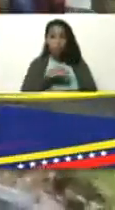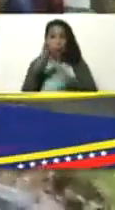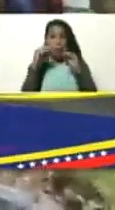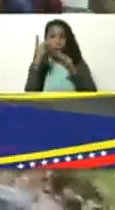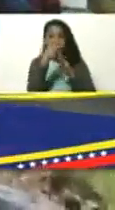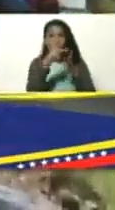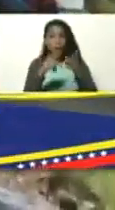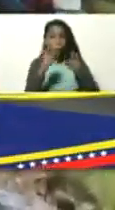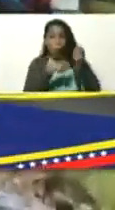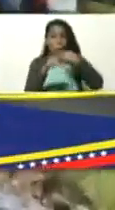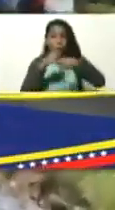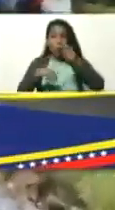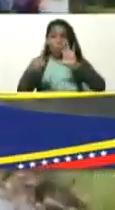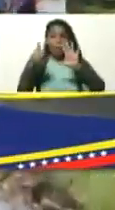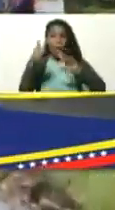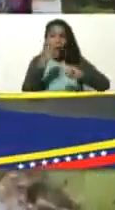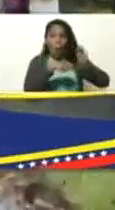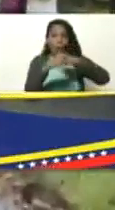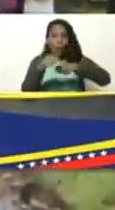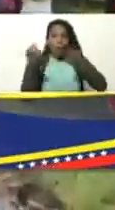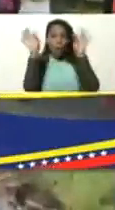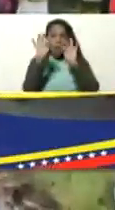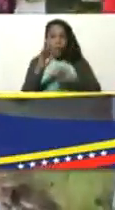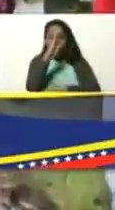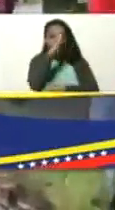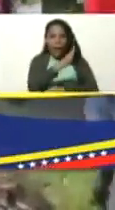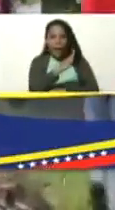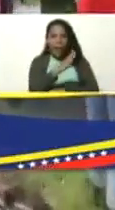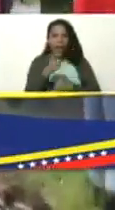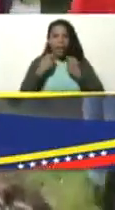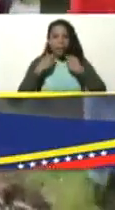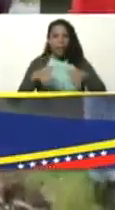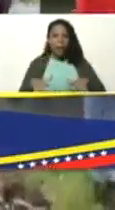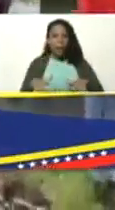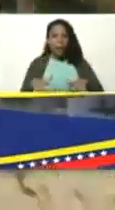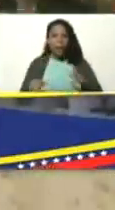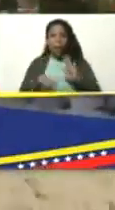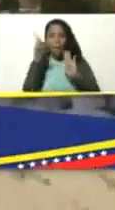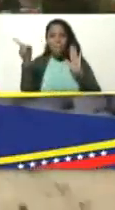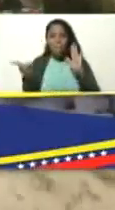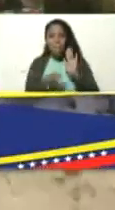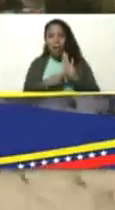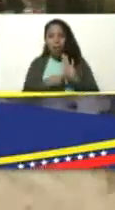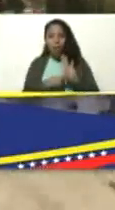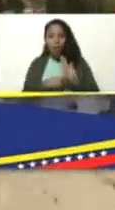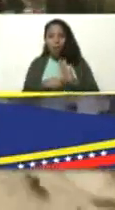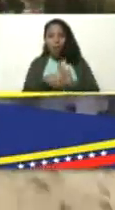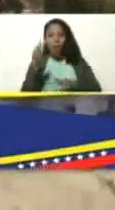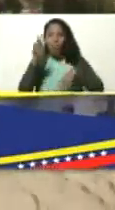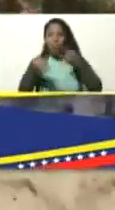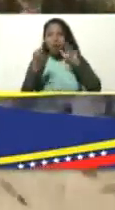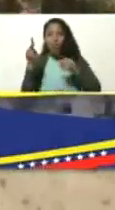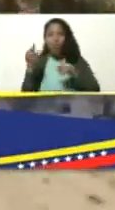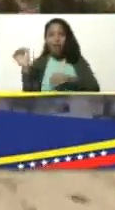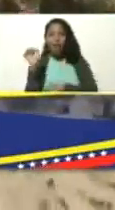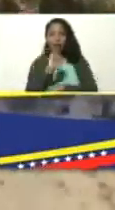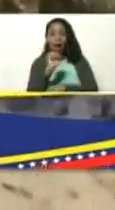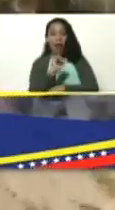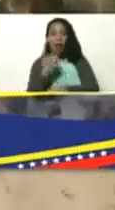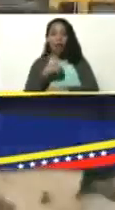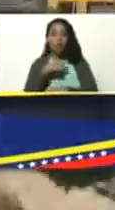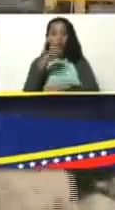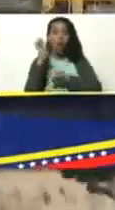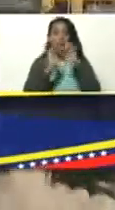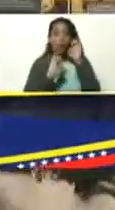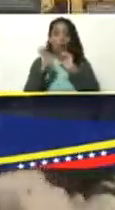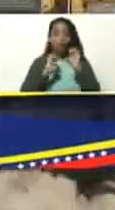varios comercios, 6 comercios de manera directa, que se perdió absolutamente todo, 12 vehículos, y estamos haciendo la evaluación para